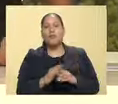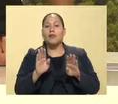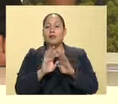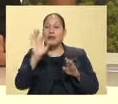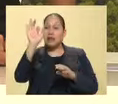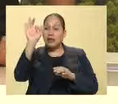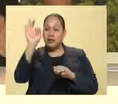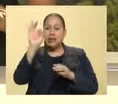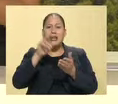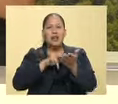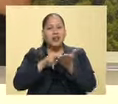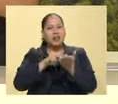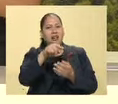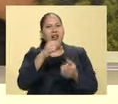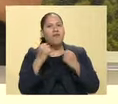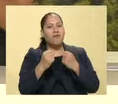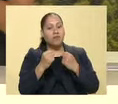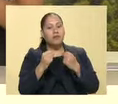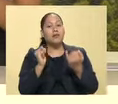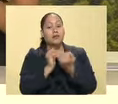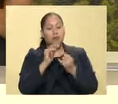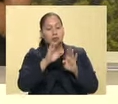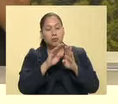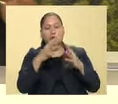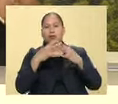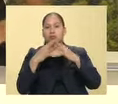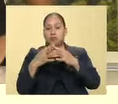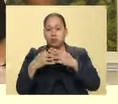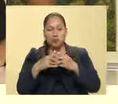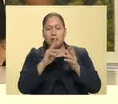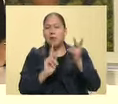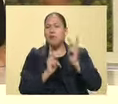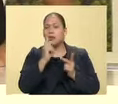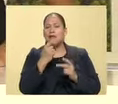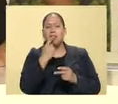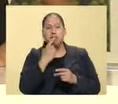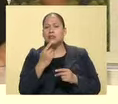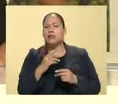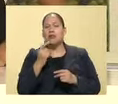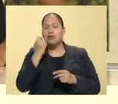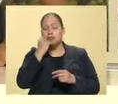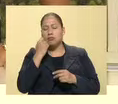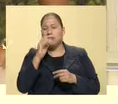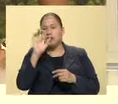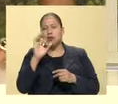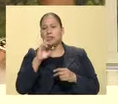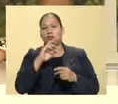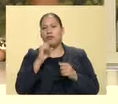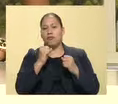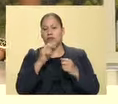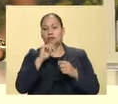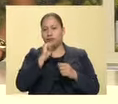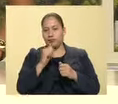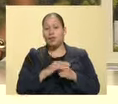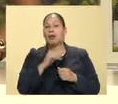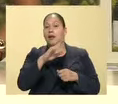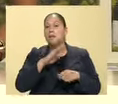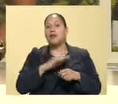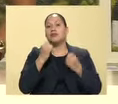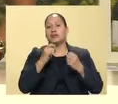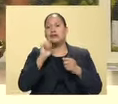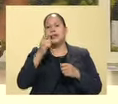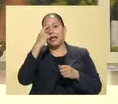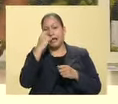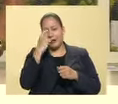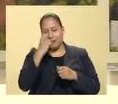es medio fuerte, con va ya la combinación de verduras y eso... No va a predominar la aceituna. Yo creo que va a predominar el ajo. ¡Ay, qué